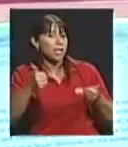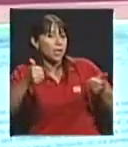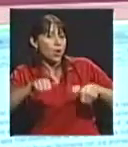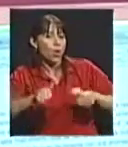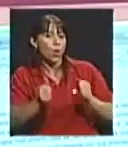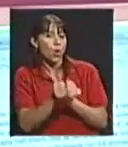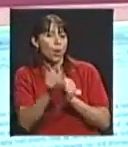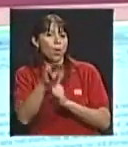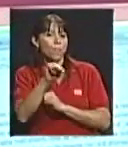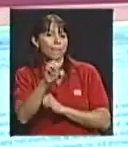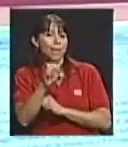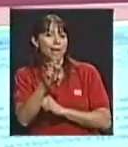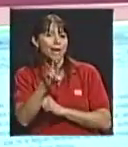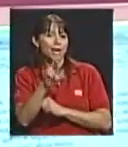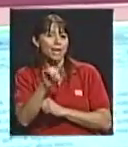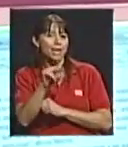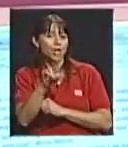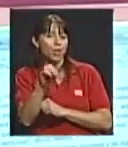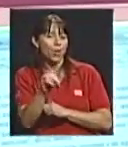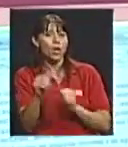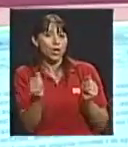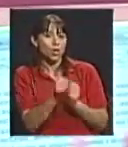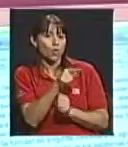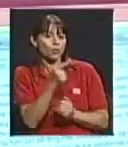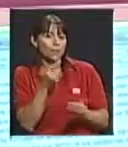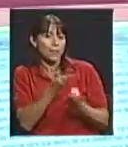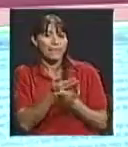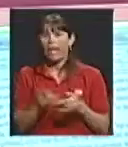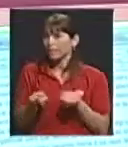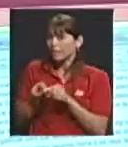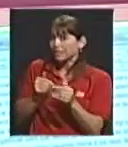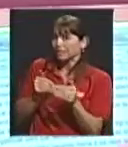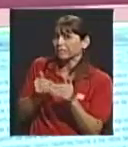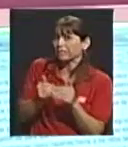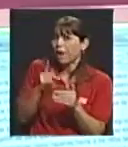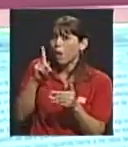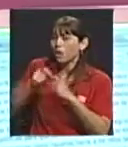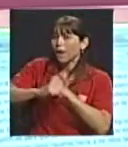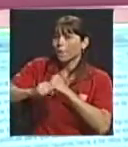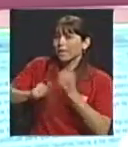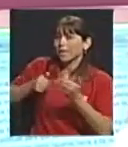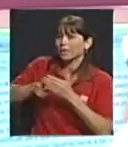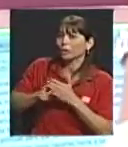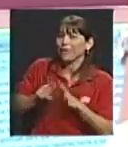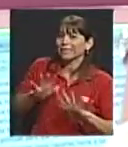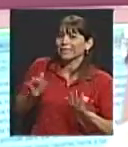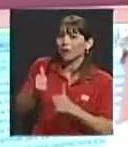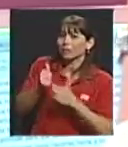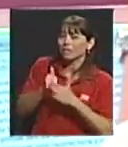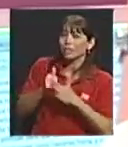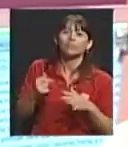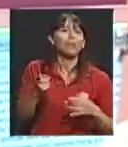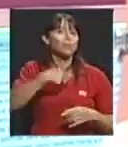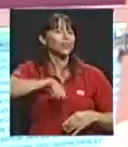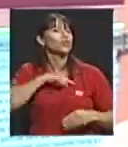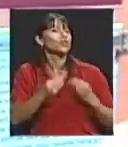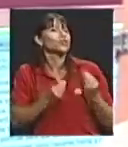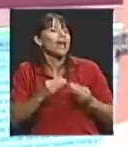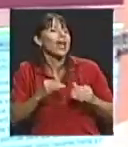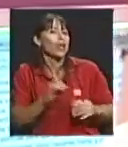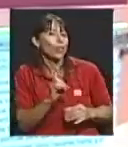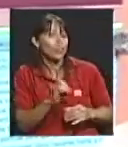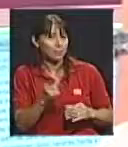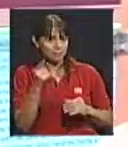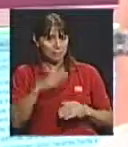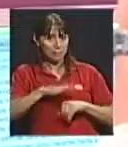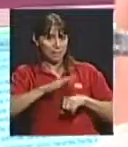y coincidiendo con lo que usted plantea permite y de Cara a una campaña electoral auxilio En qué estado nos encontramos Permítame leer el primer párrafo del